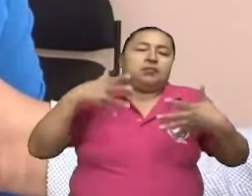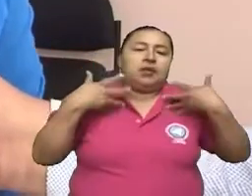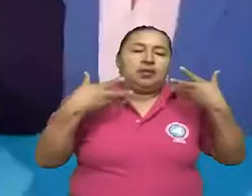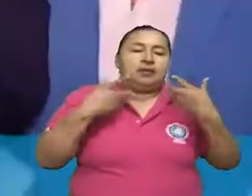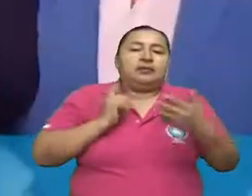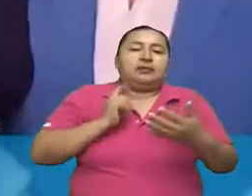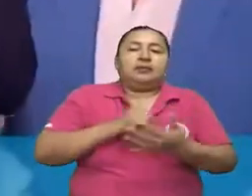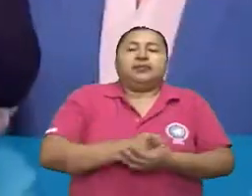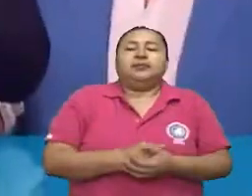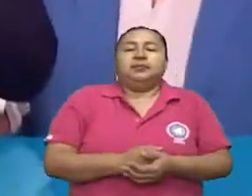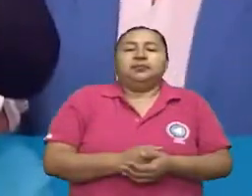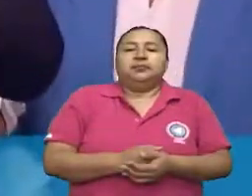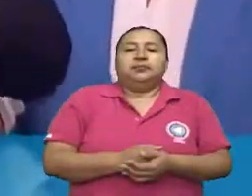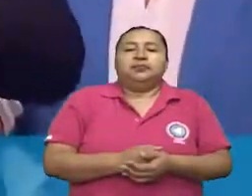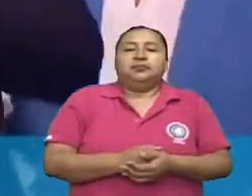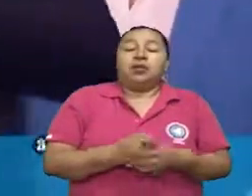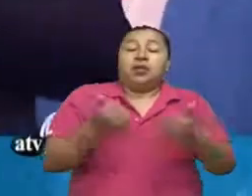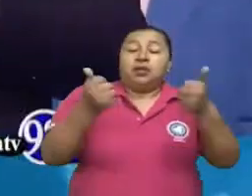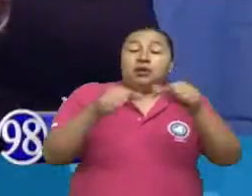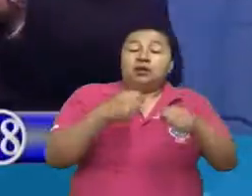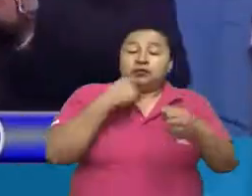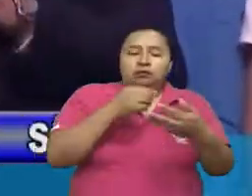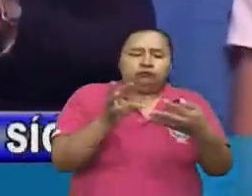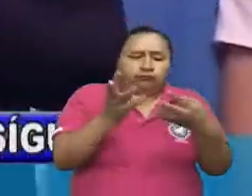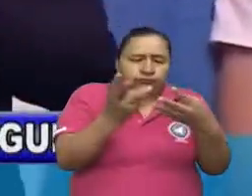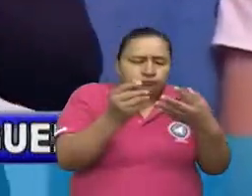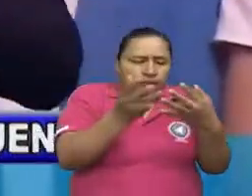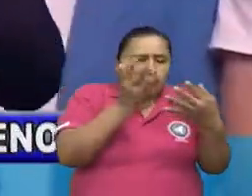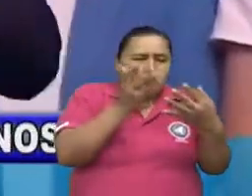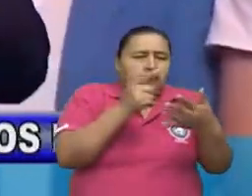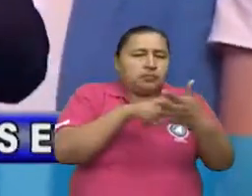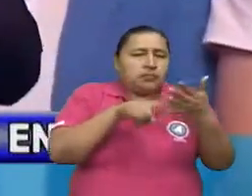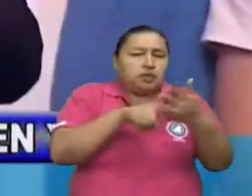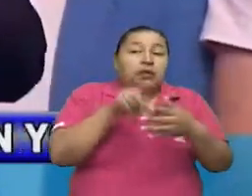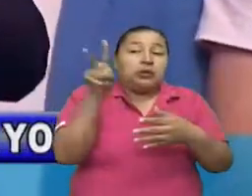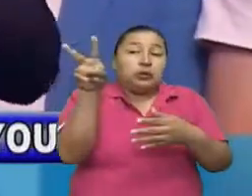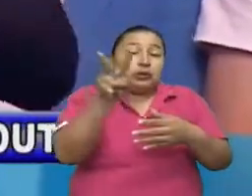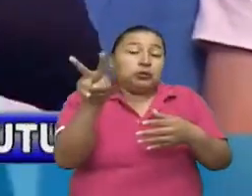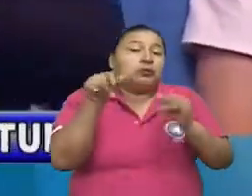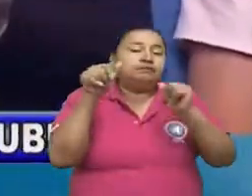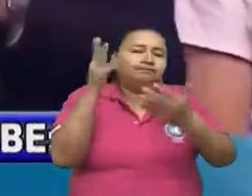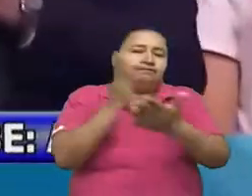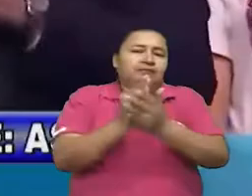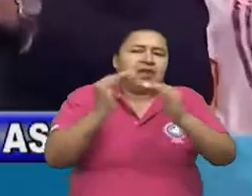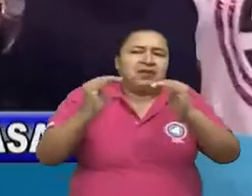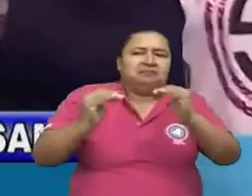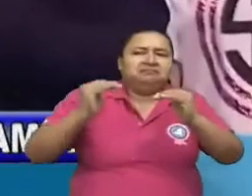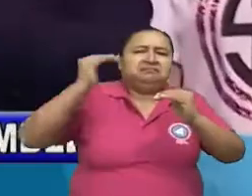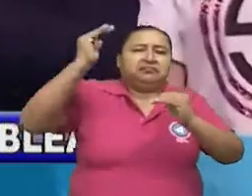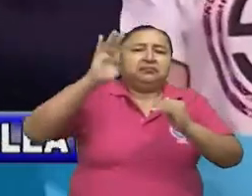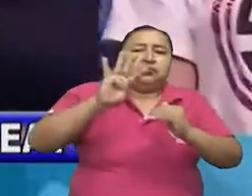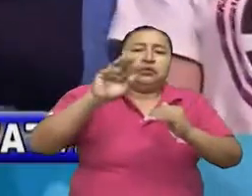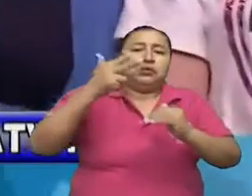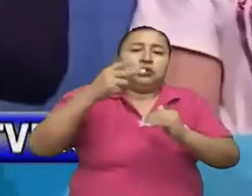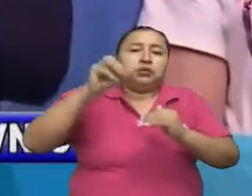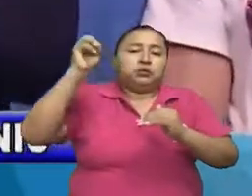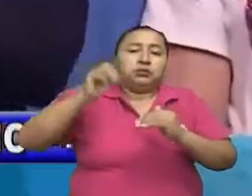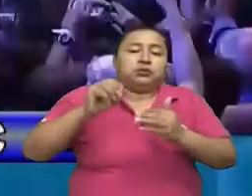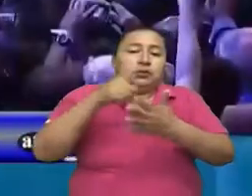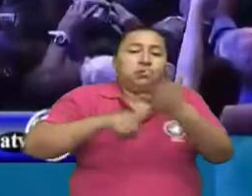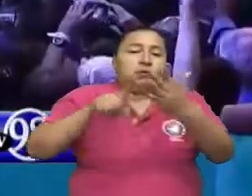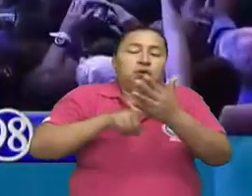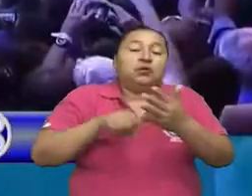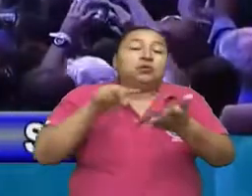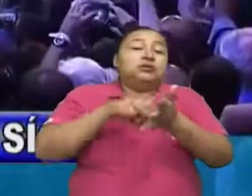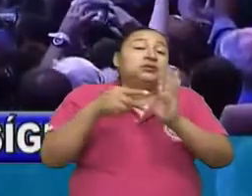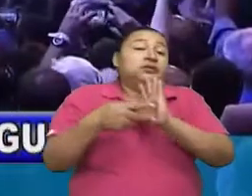contentos. Según el conteo hasta el momento, la fórmula ganadora se impondría con más de 48% de los votos, lo cual